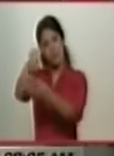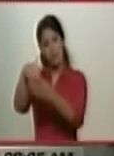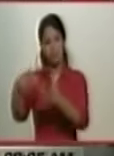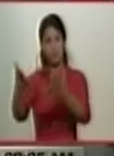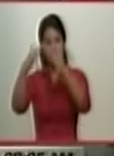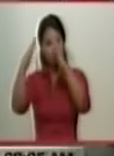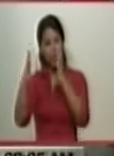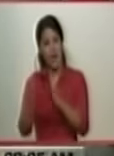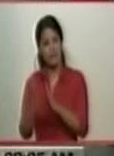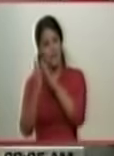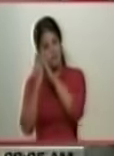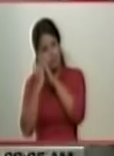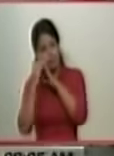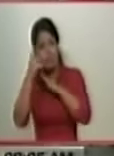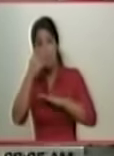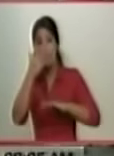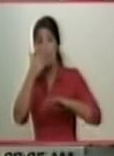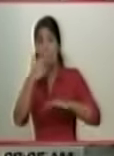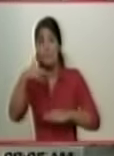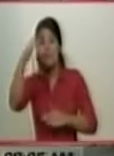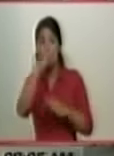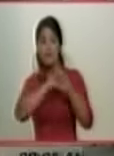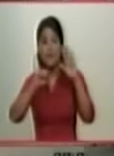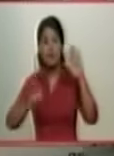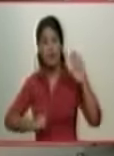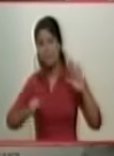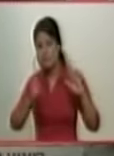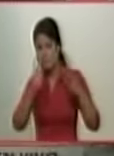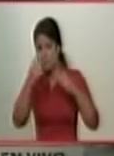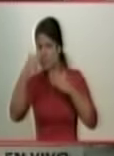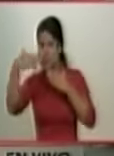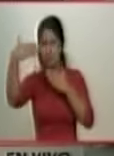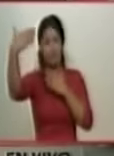Señor por largo y eterno tiempo.